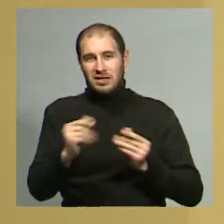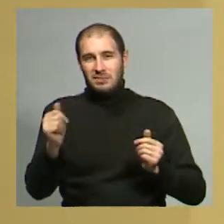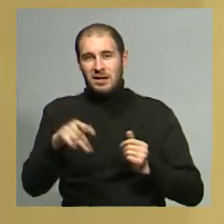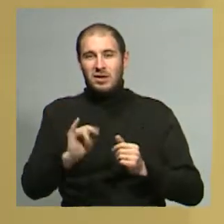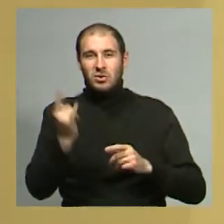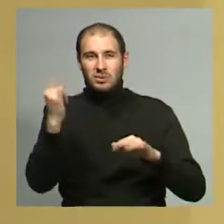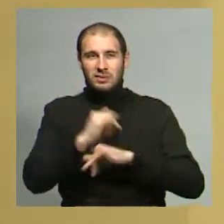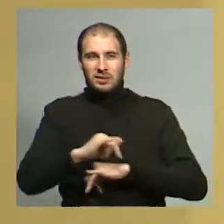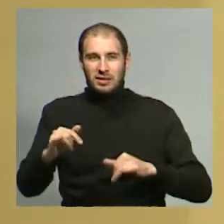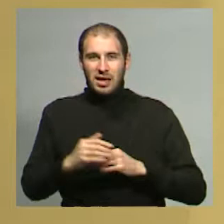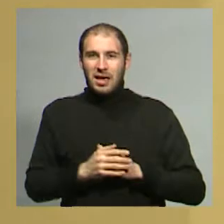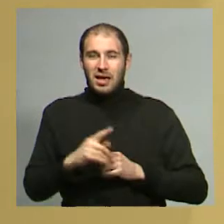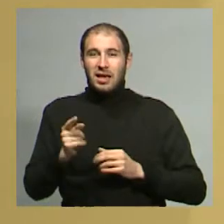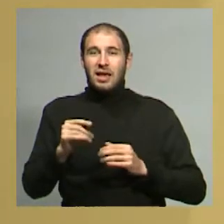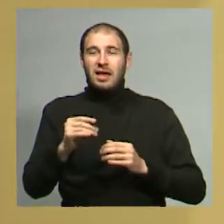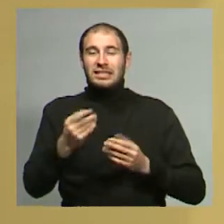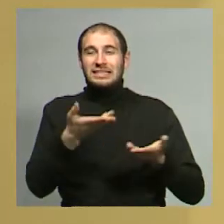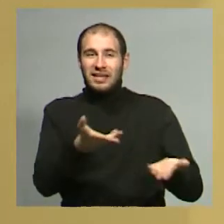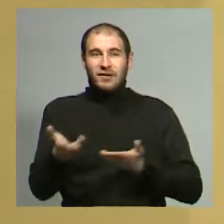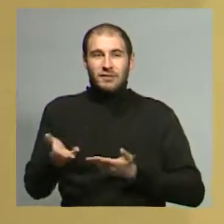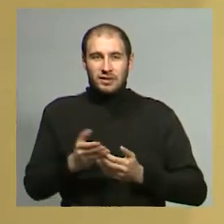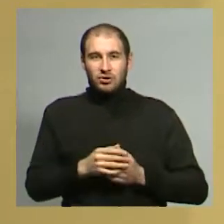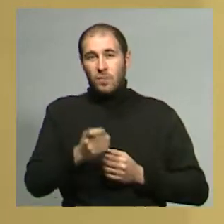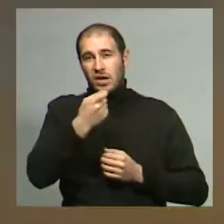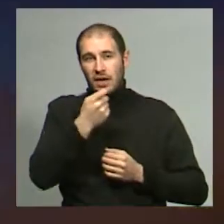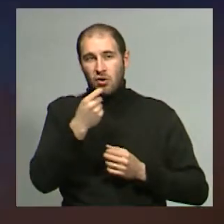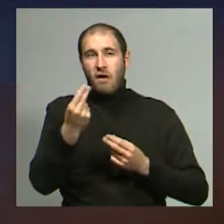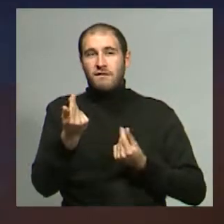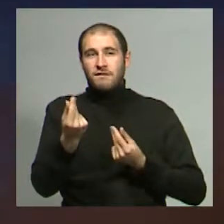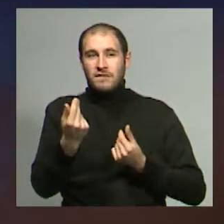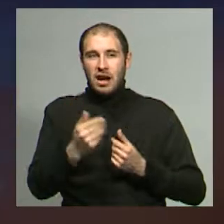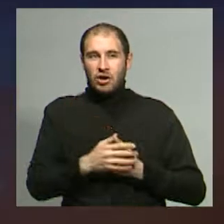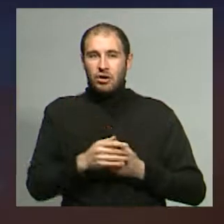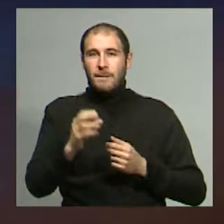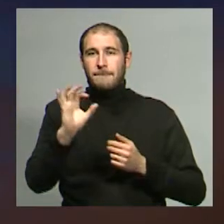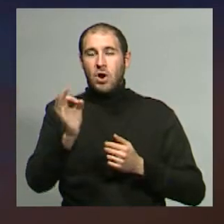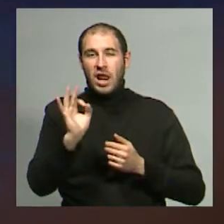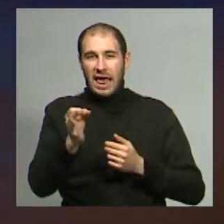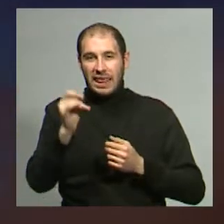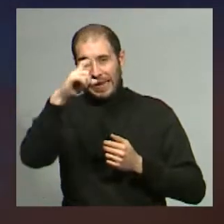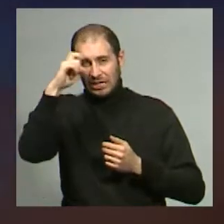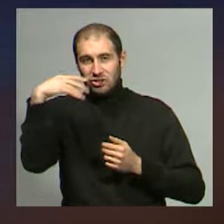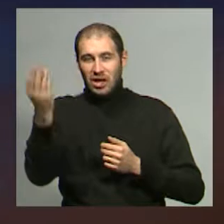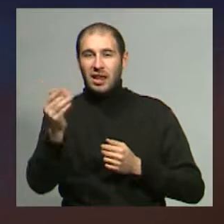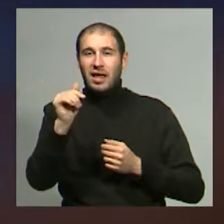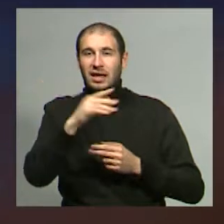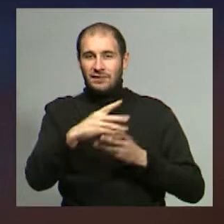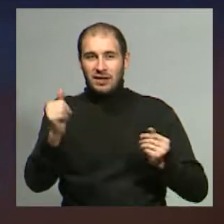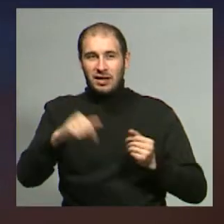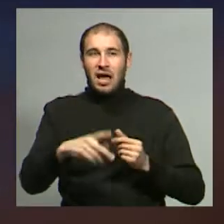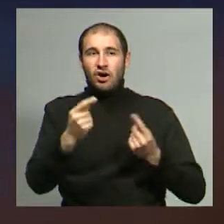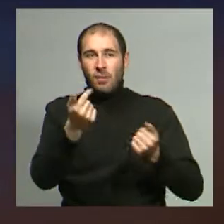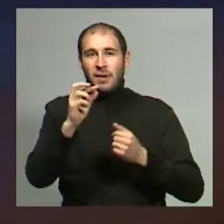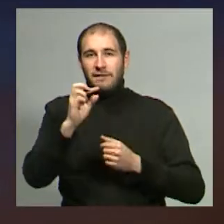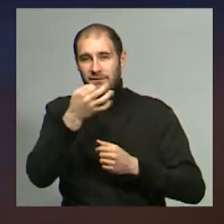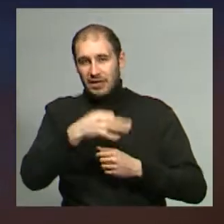de Universidad con los servicios, como por ejemplo la cotización de las monedas extranjeras en el cierre. Para la